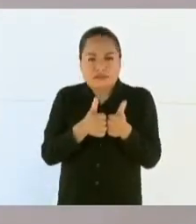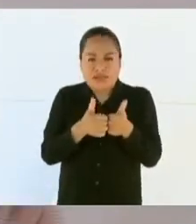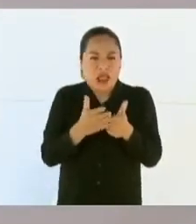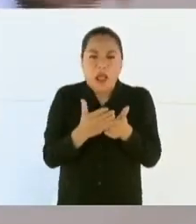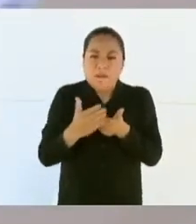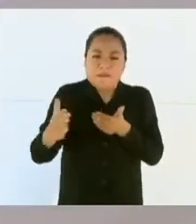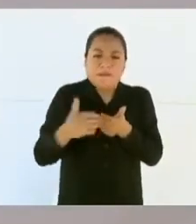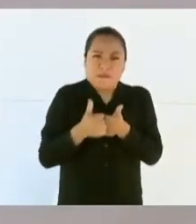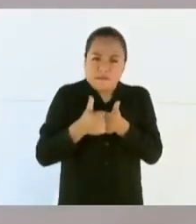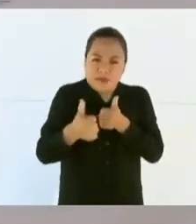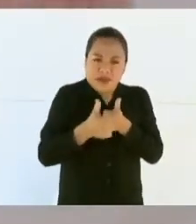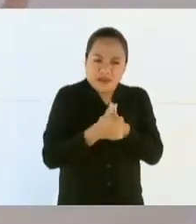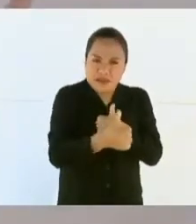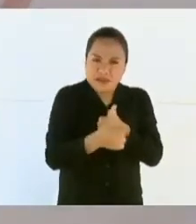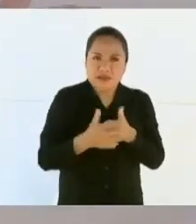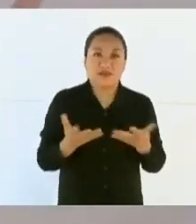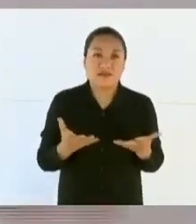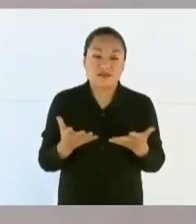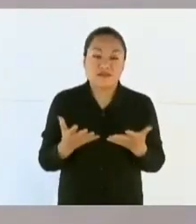para que